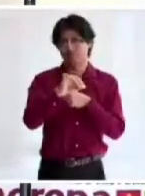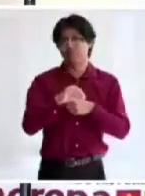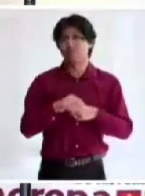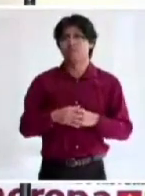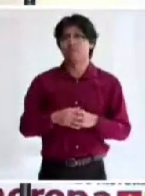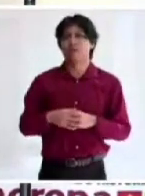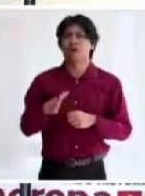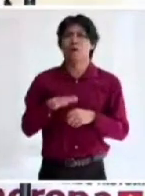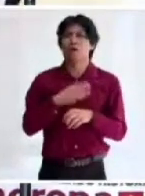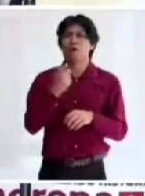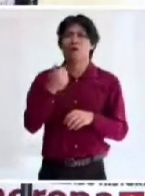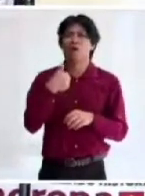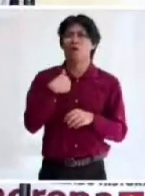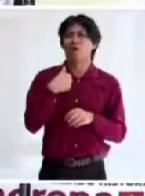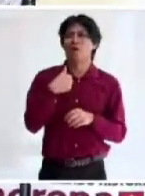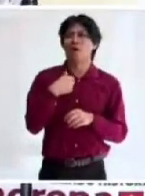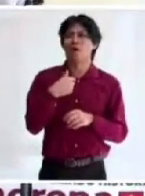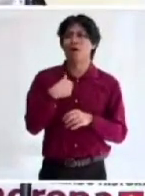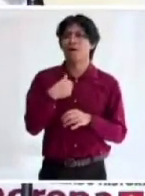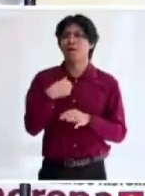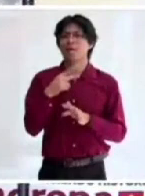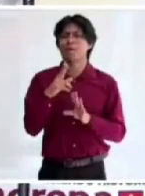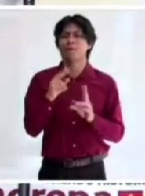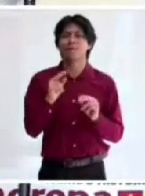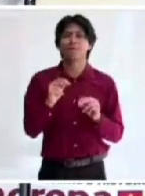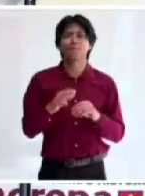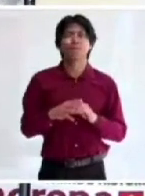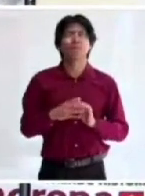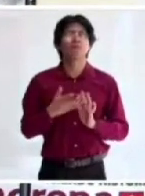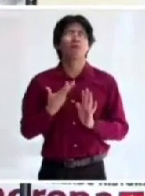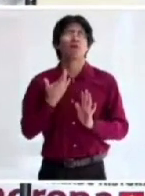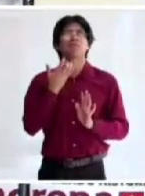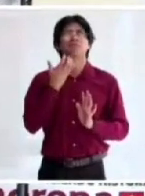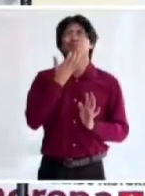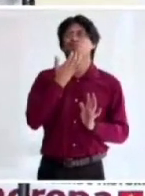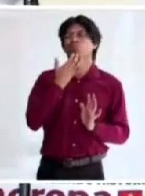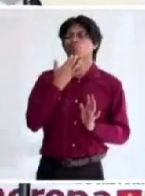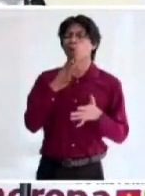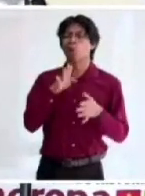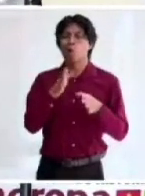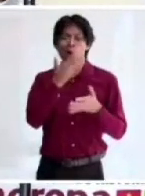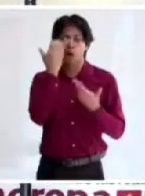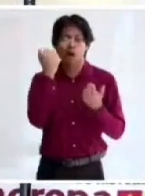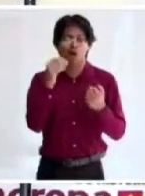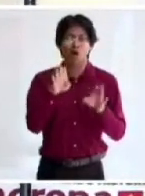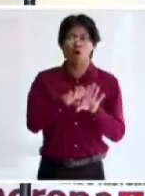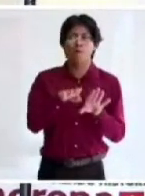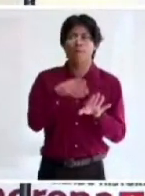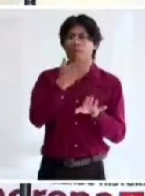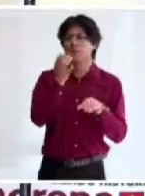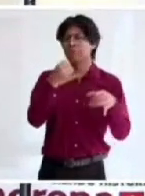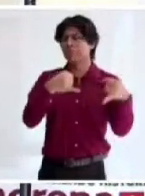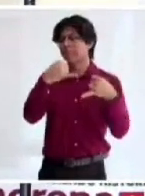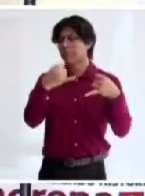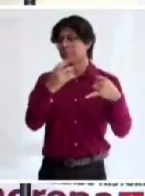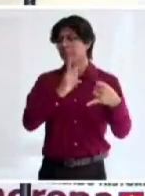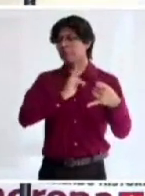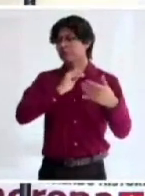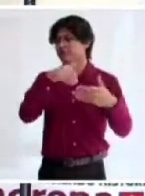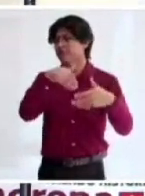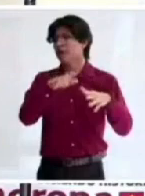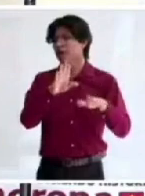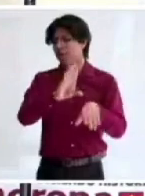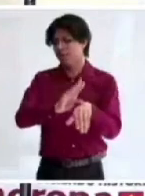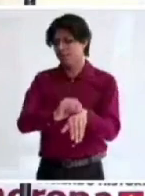yo no voy a estar al arbitrio de quien quiera someternos a sus juicios personales entonces